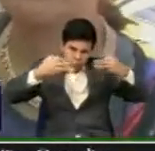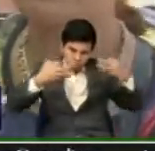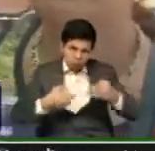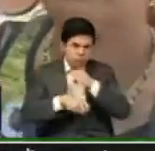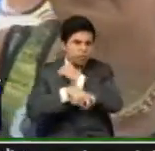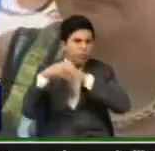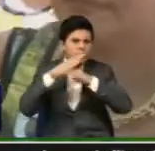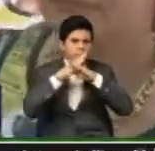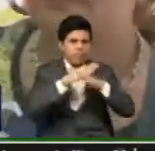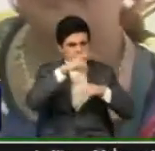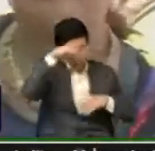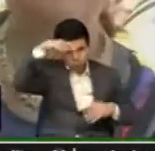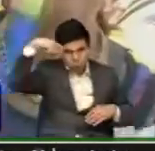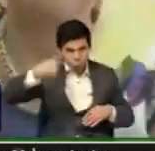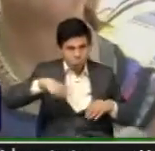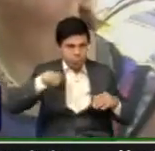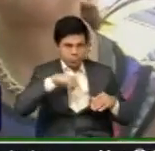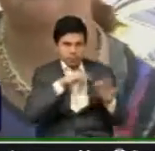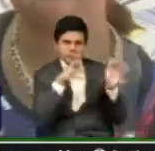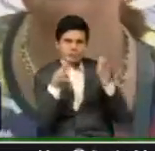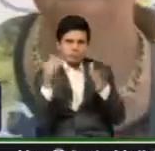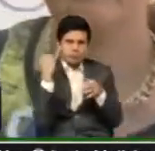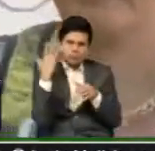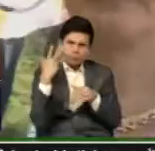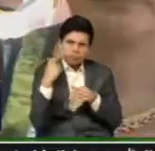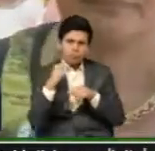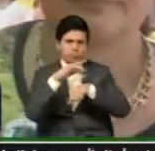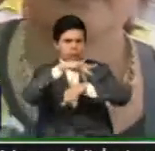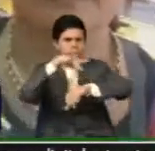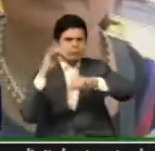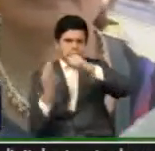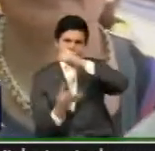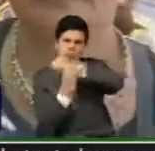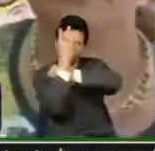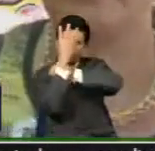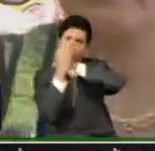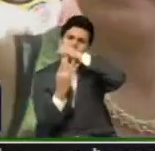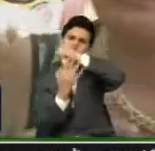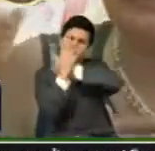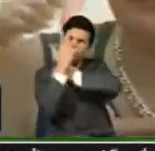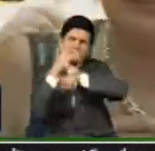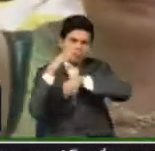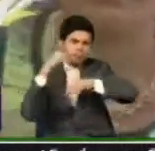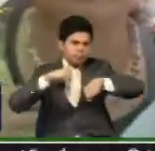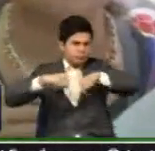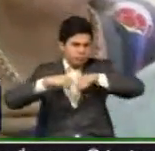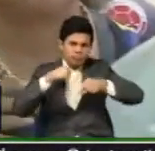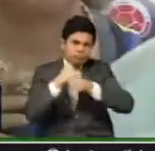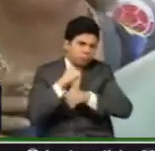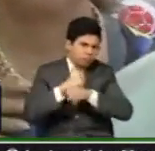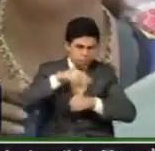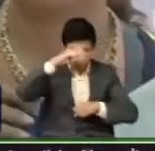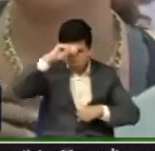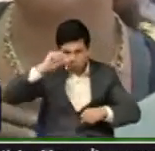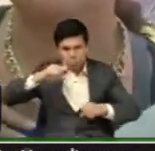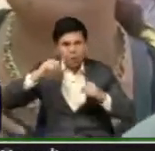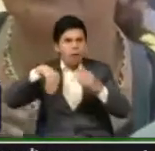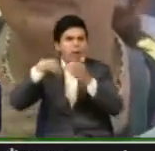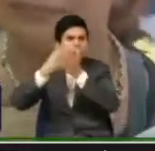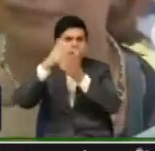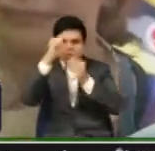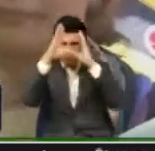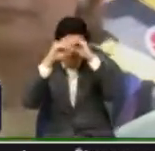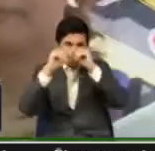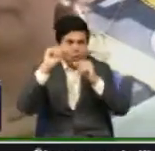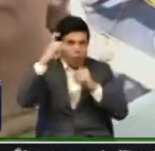honestamente, con el sudor de la frente. Todos los días los levantamos tipo 4, 5 de la mañana y son las 10 de la noche y estamos trabajando, dándole,